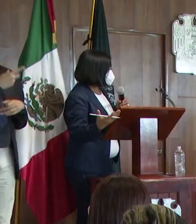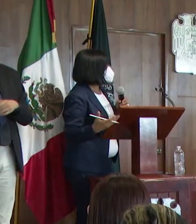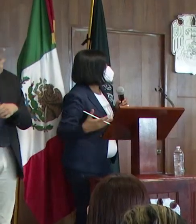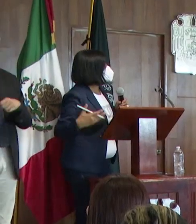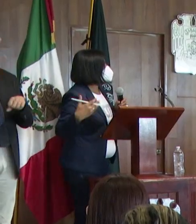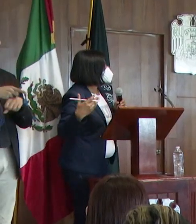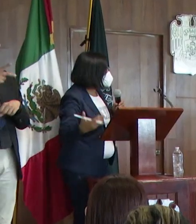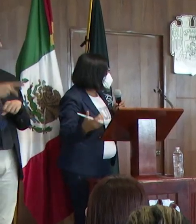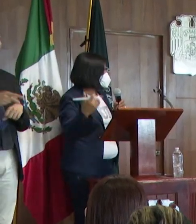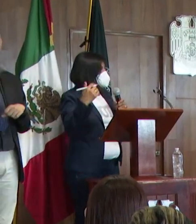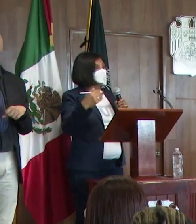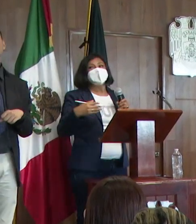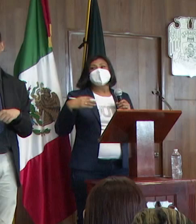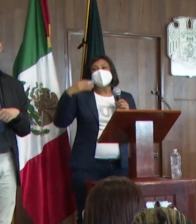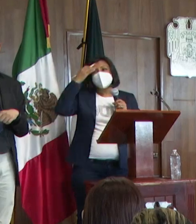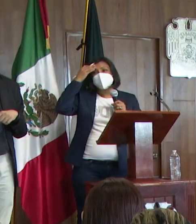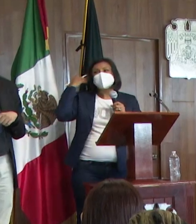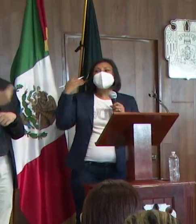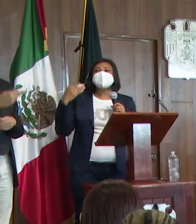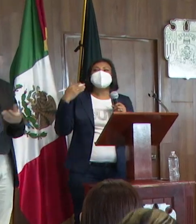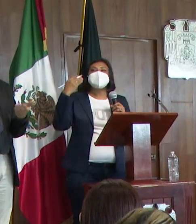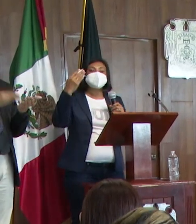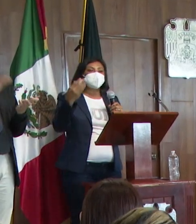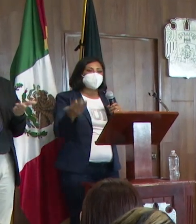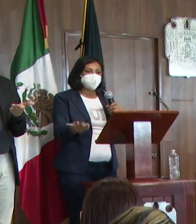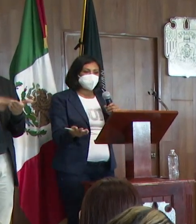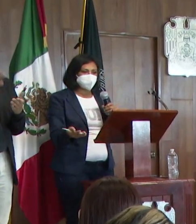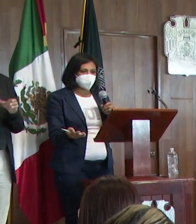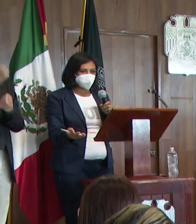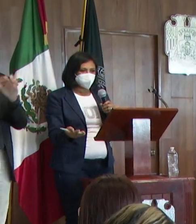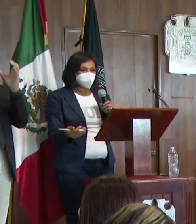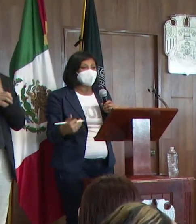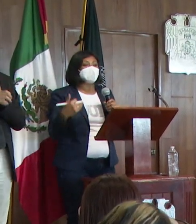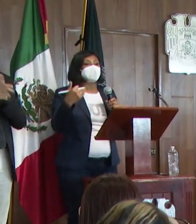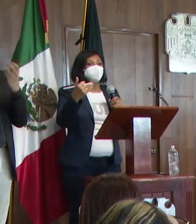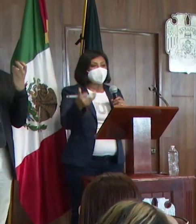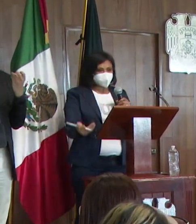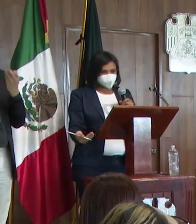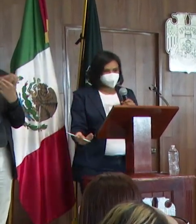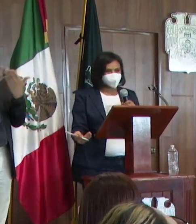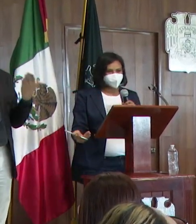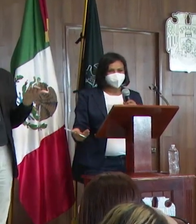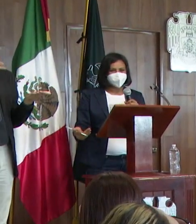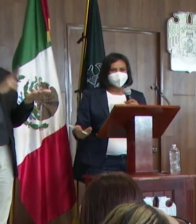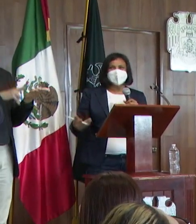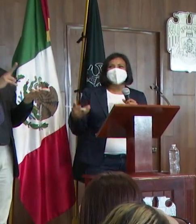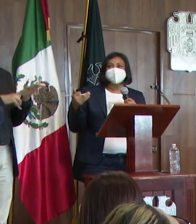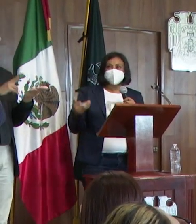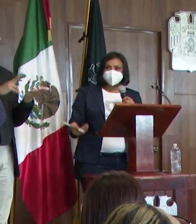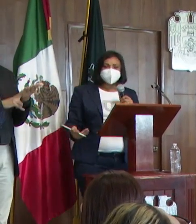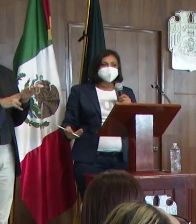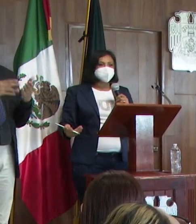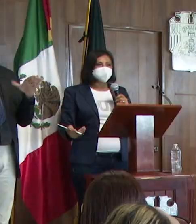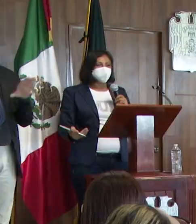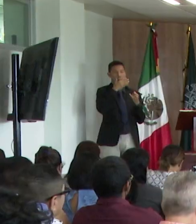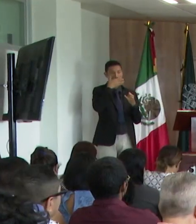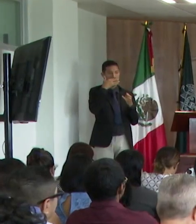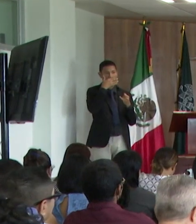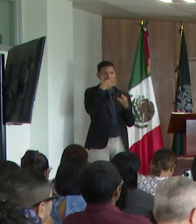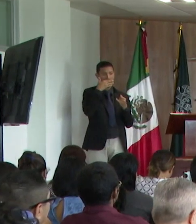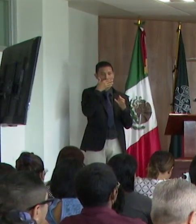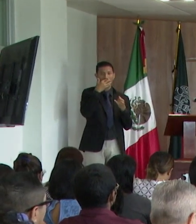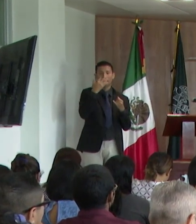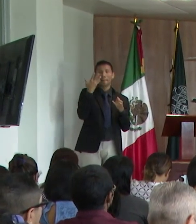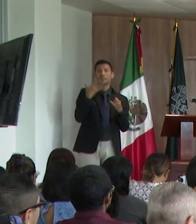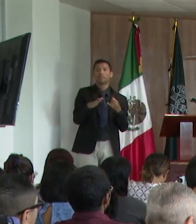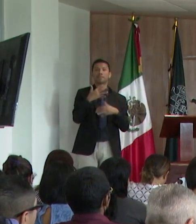quejas, sino que las documenta y son las autoridades jurisdiccionales, los tribunales electorales y las salas regionales en la sala superior quien